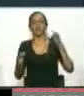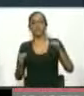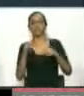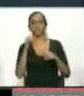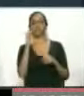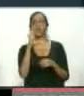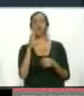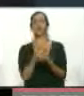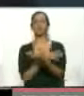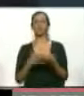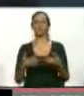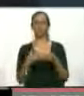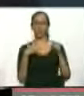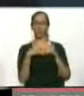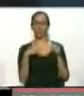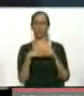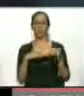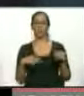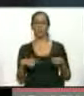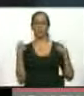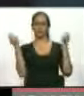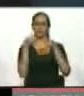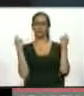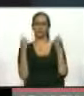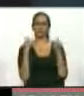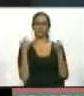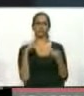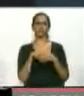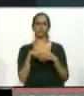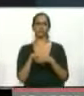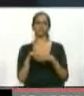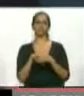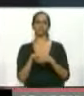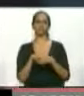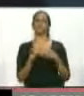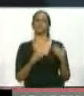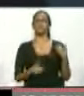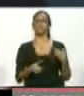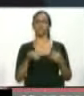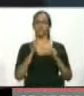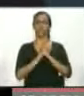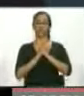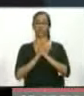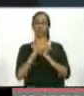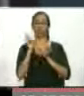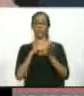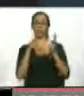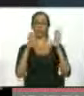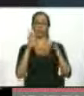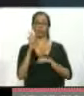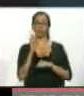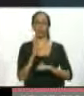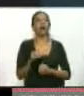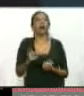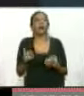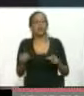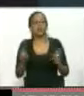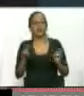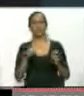de 5 millones de dólares para la campaña por la reelección presidencial de juan manuel santos en 2014 al que sería su